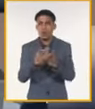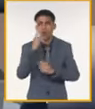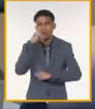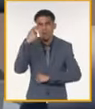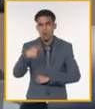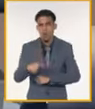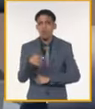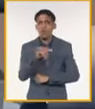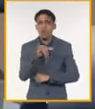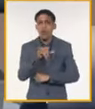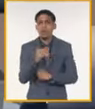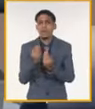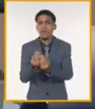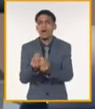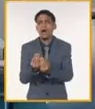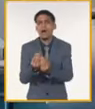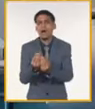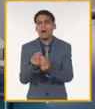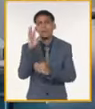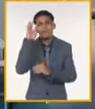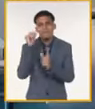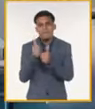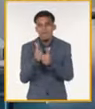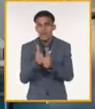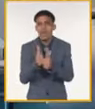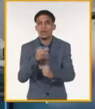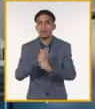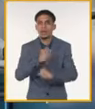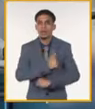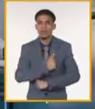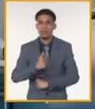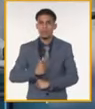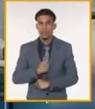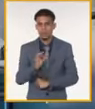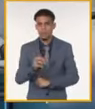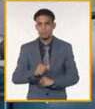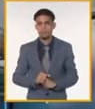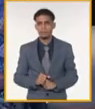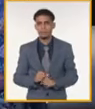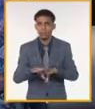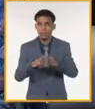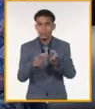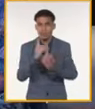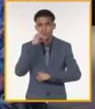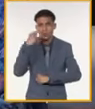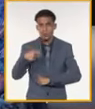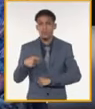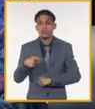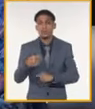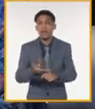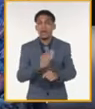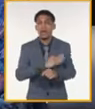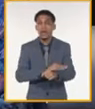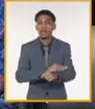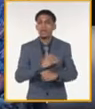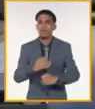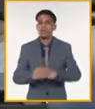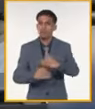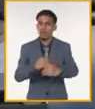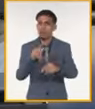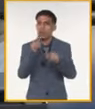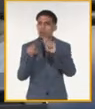actores económicos no estatales del país para el ejercicio de actualización de estas disposiciones normativas se desarrolló previamente un amplio proceso de